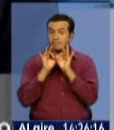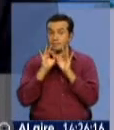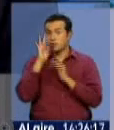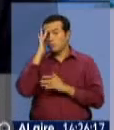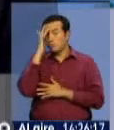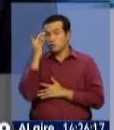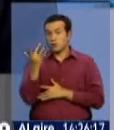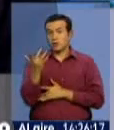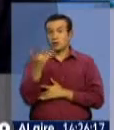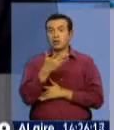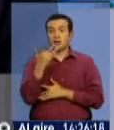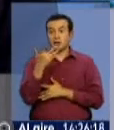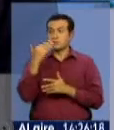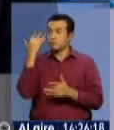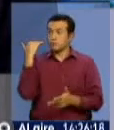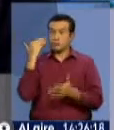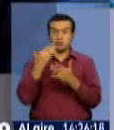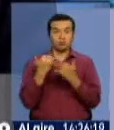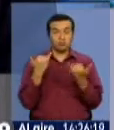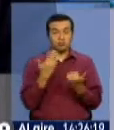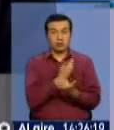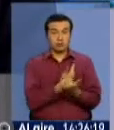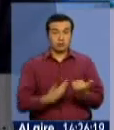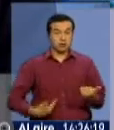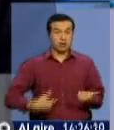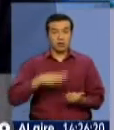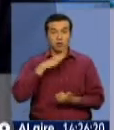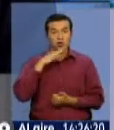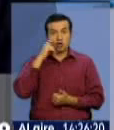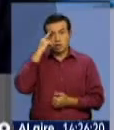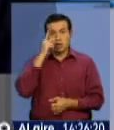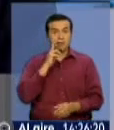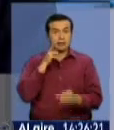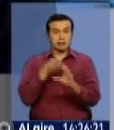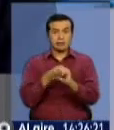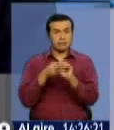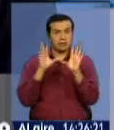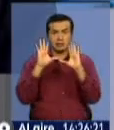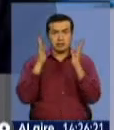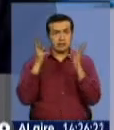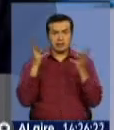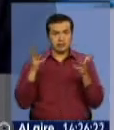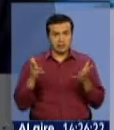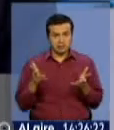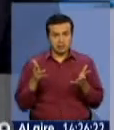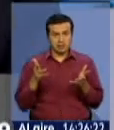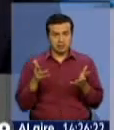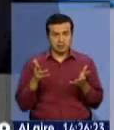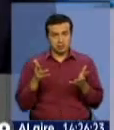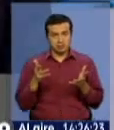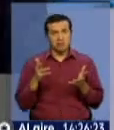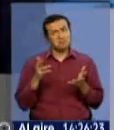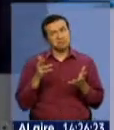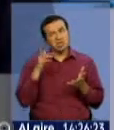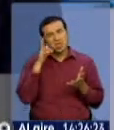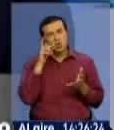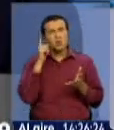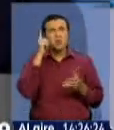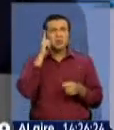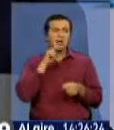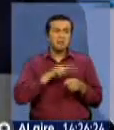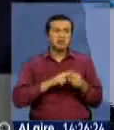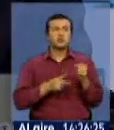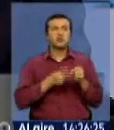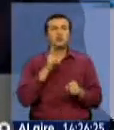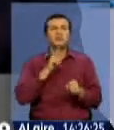porque en los últimos años el presidente Correa no asistía a este foro. Él fue una o dos veces durante los